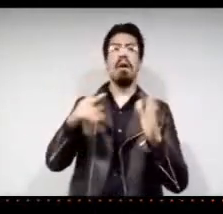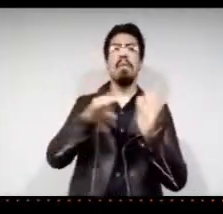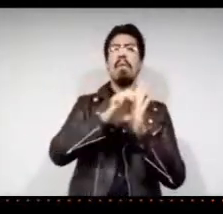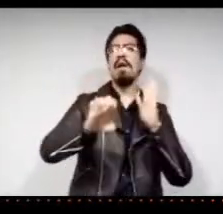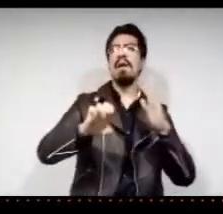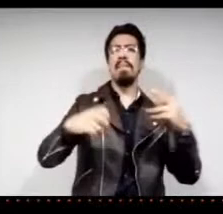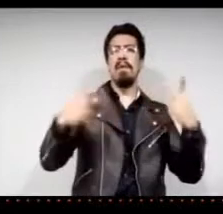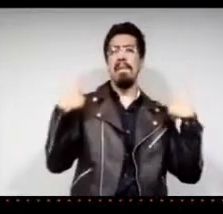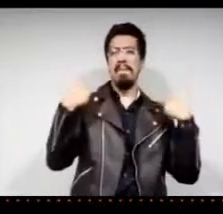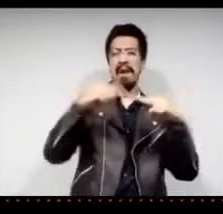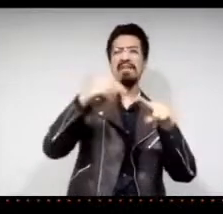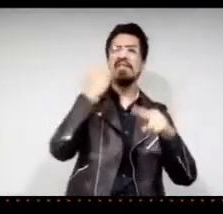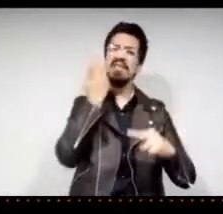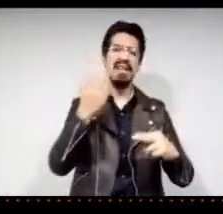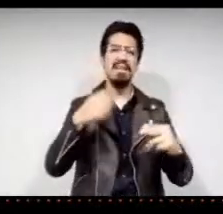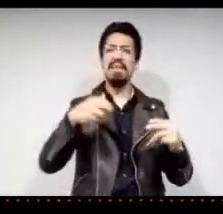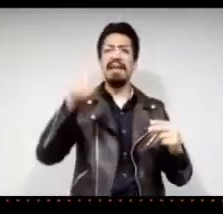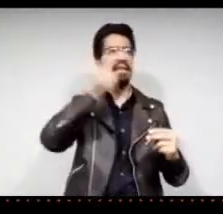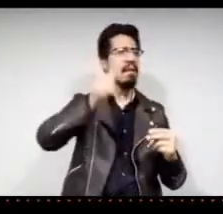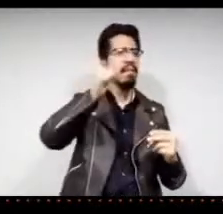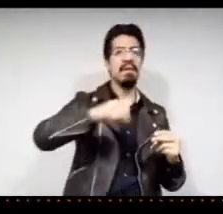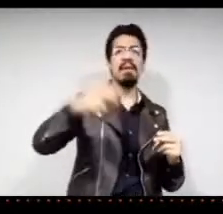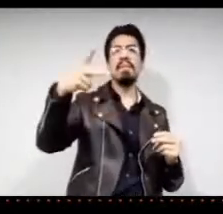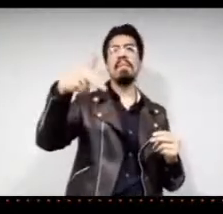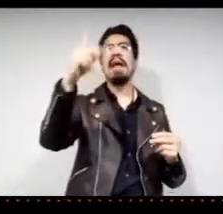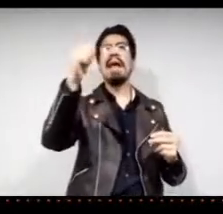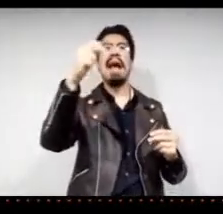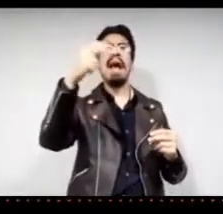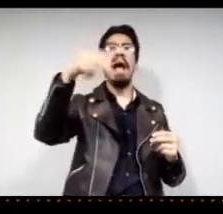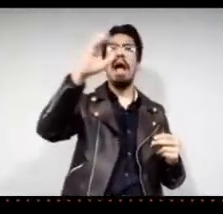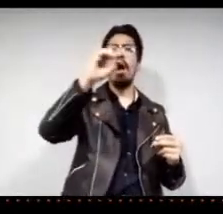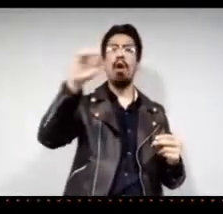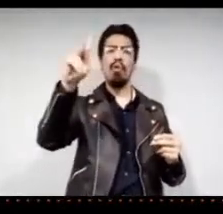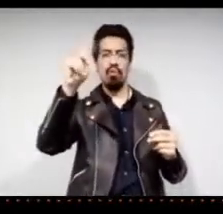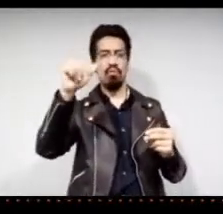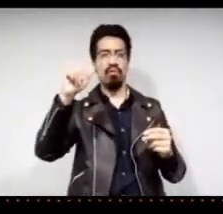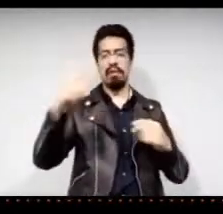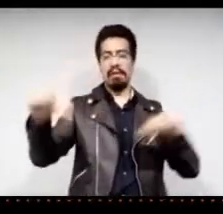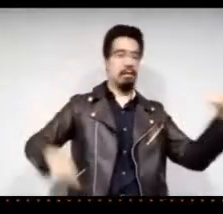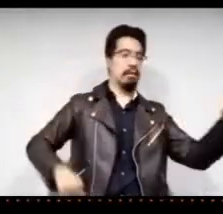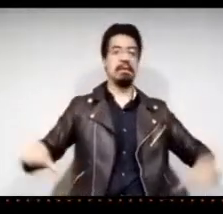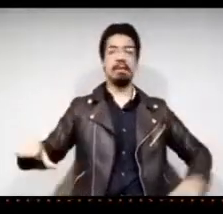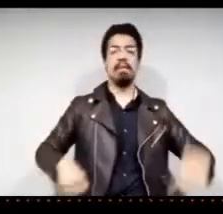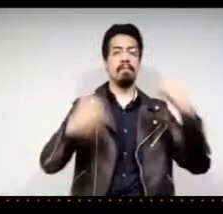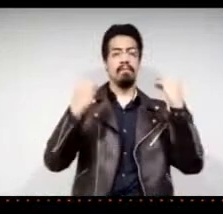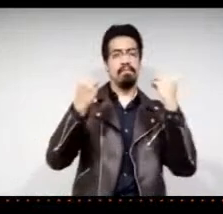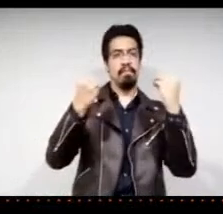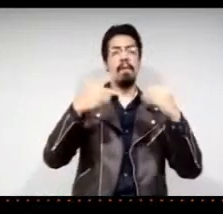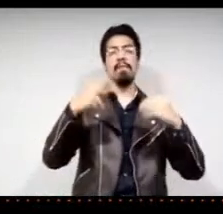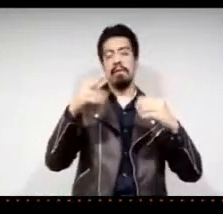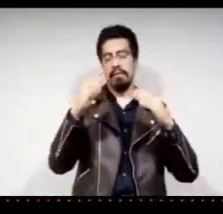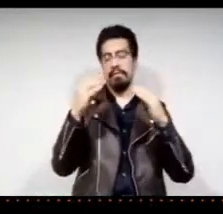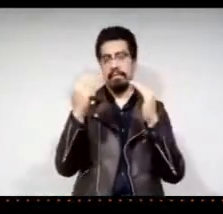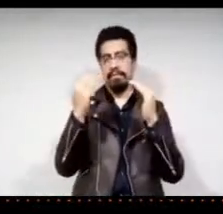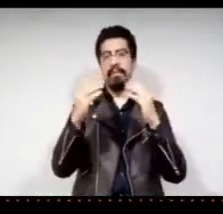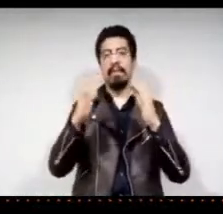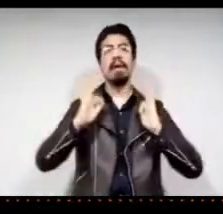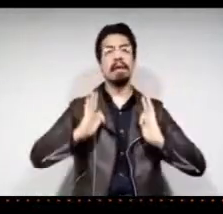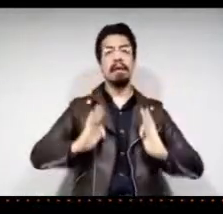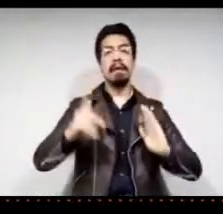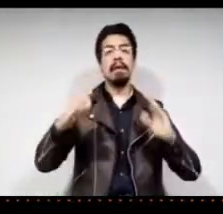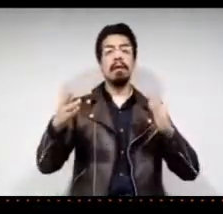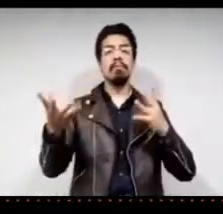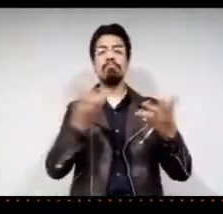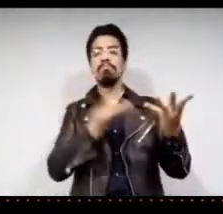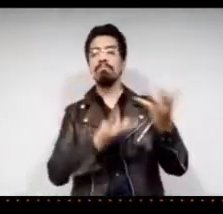cosas diferentes que a lo mejor no manejan, ya no siguen mareados con tantas actividades, entonces lograr el mix perfecto de